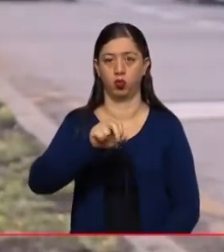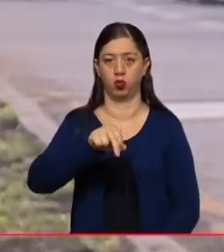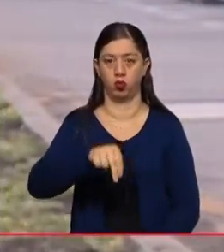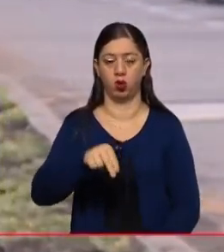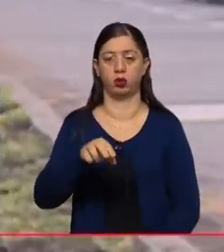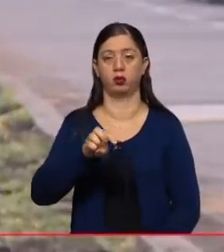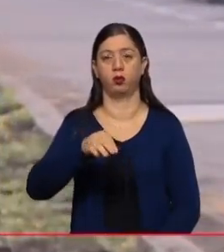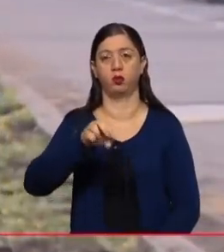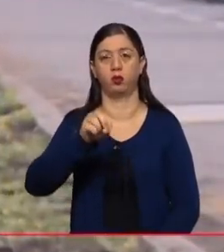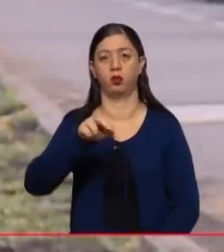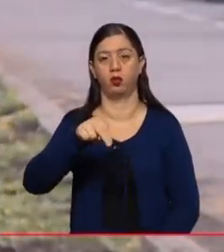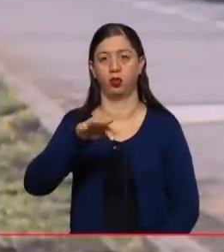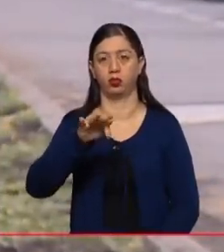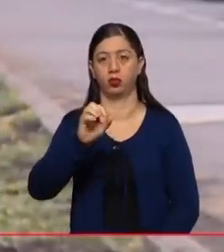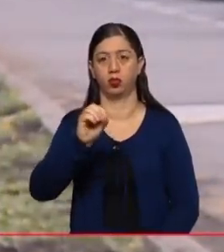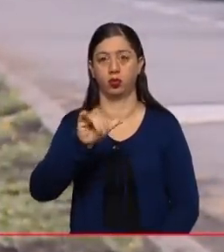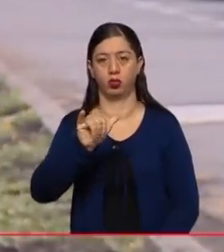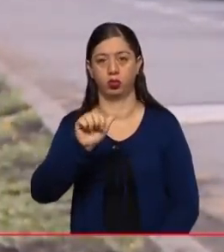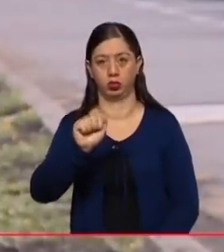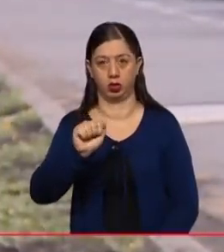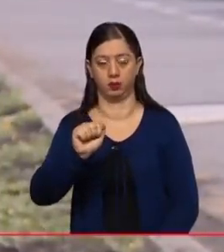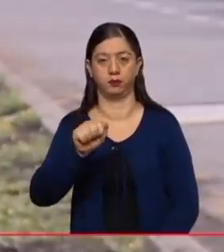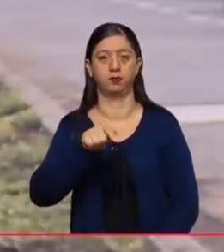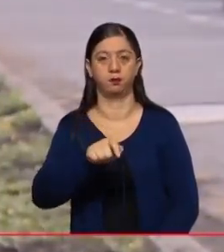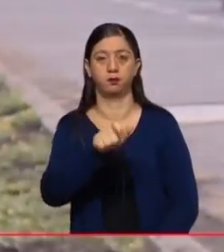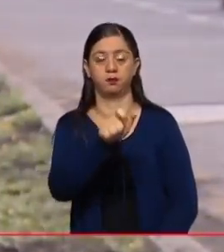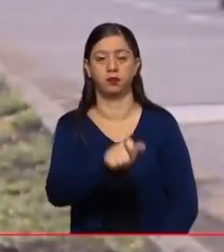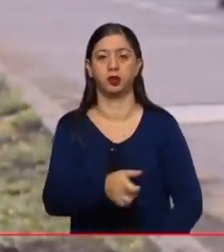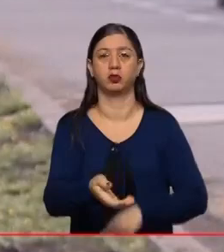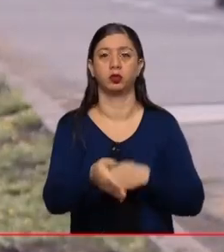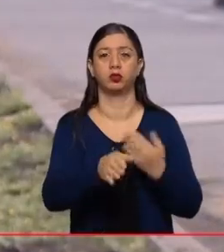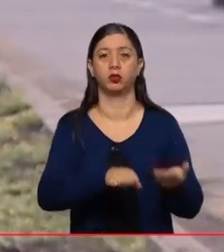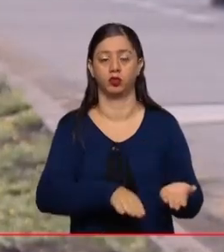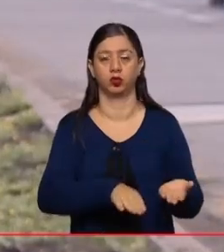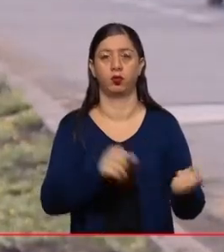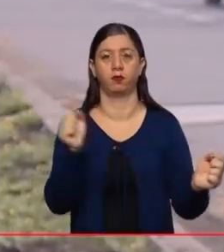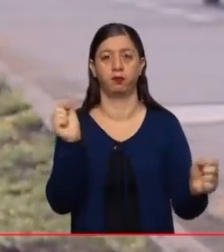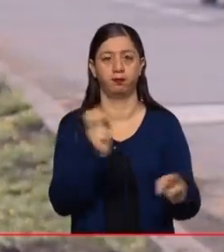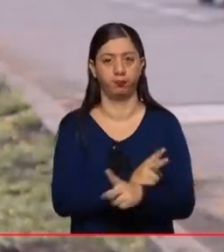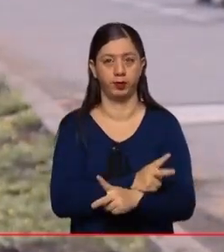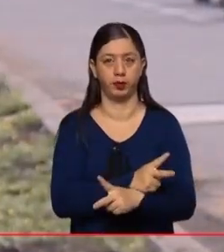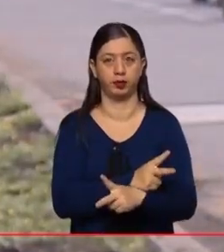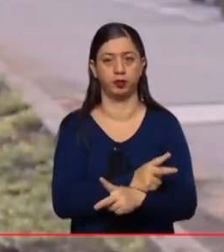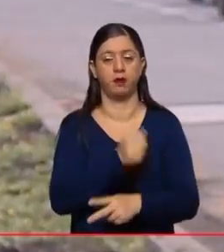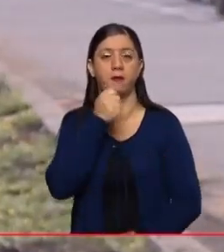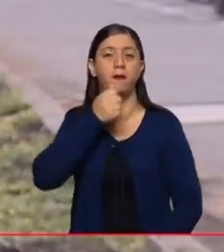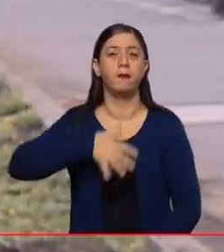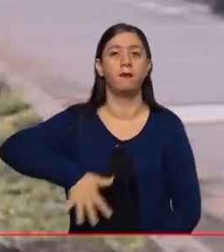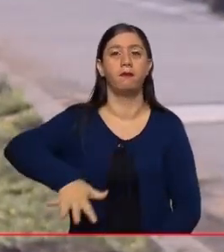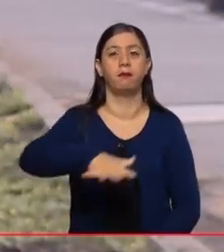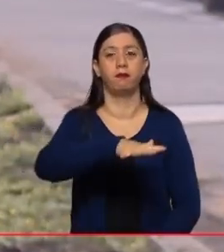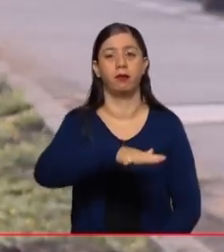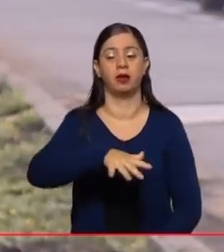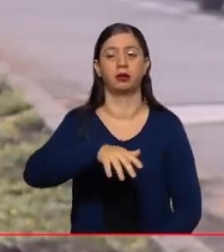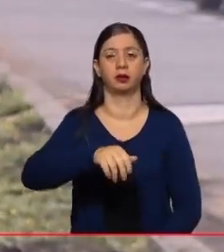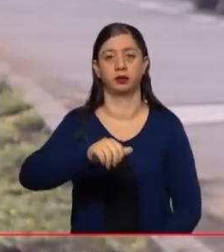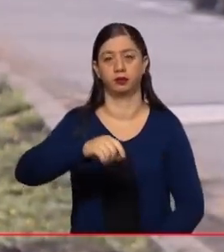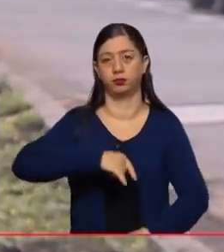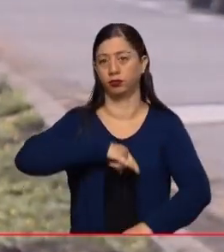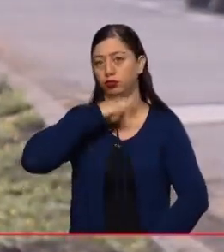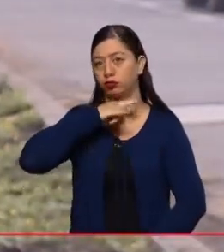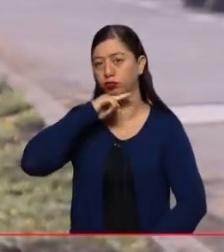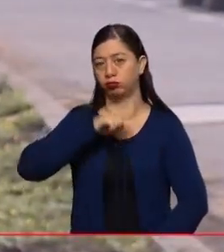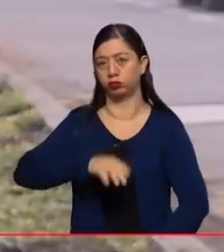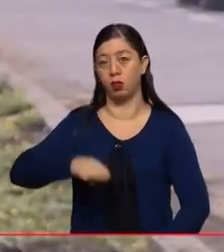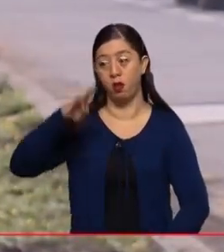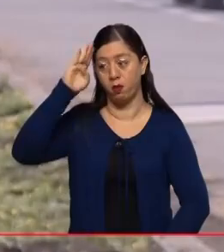así fue identificada la víctima de este hecho de violencia que ocurrió en el Parque Central de Yumbo. Las autoridades han